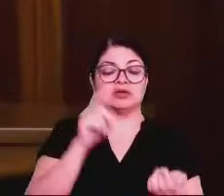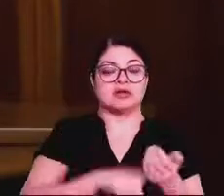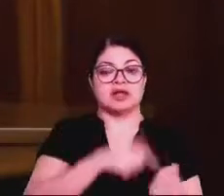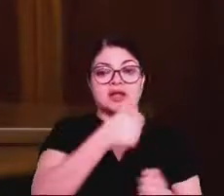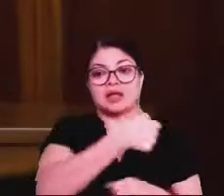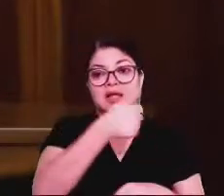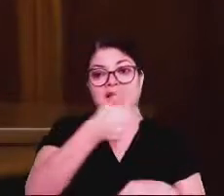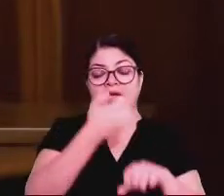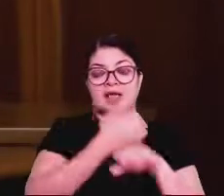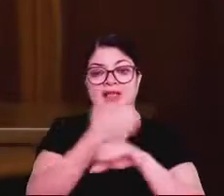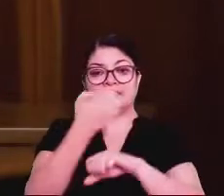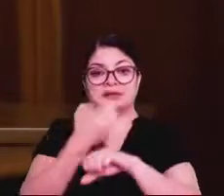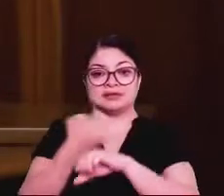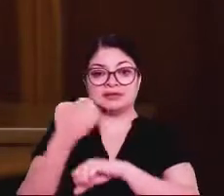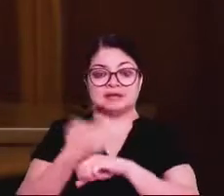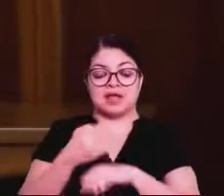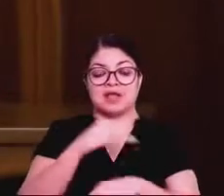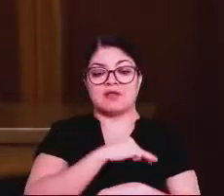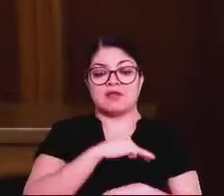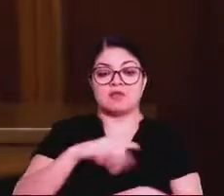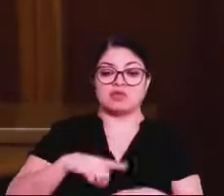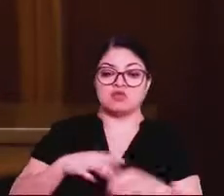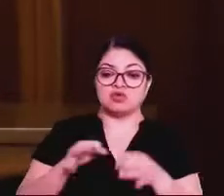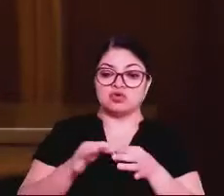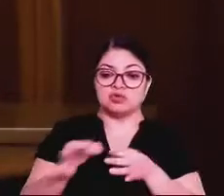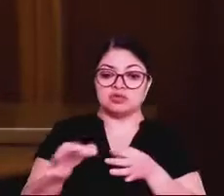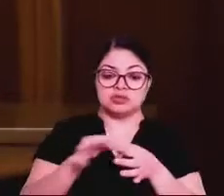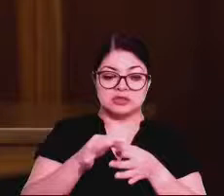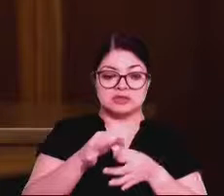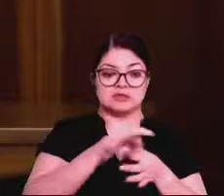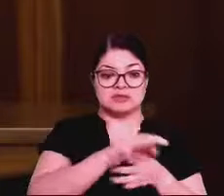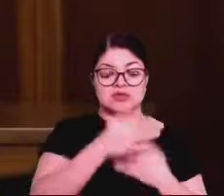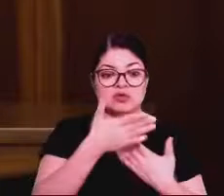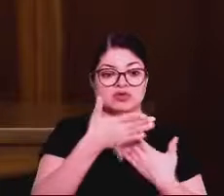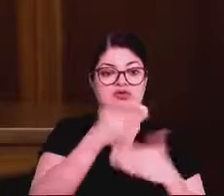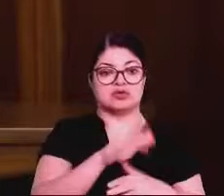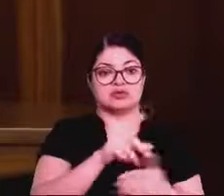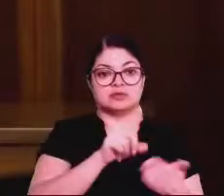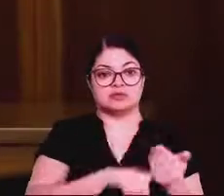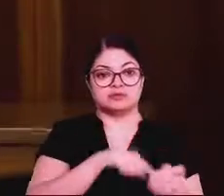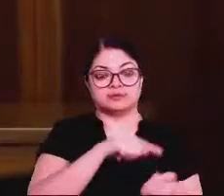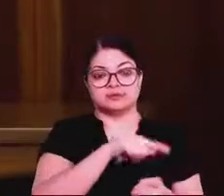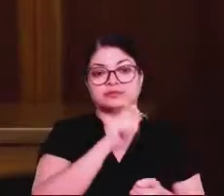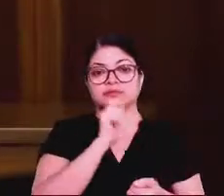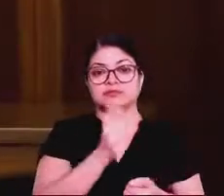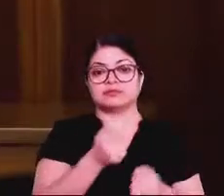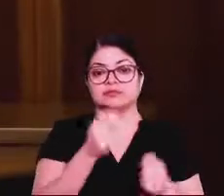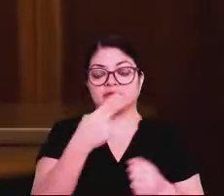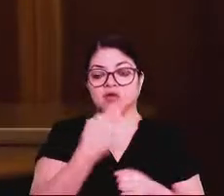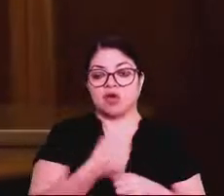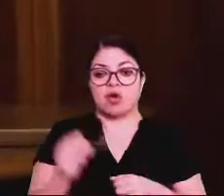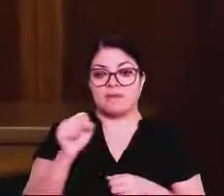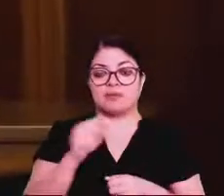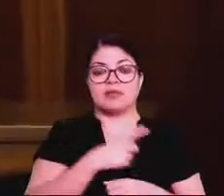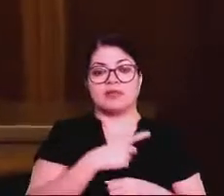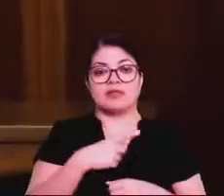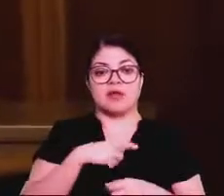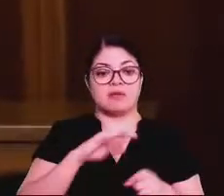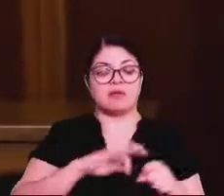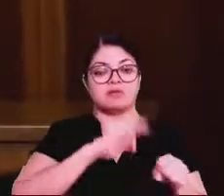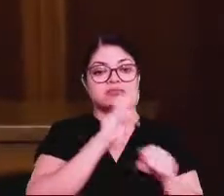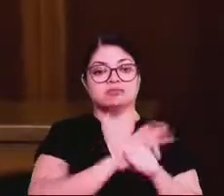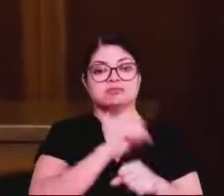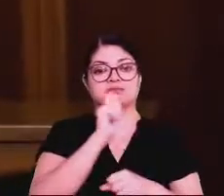entidades federativas, los municipios, en el ámbito de sus respectivas competencias, deberán garantizar